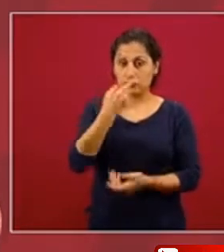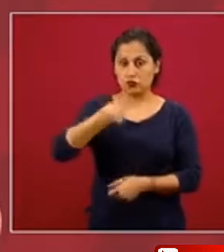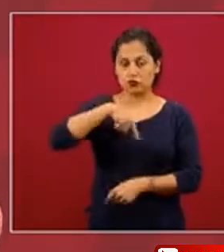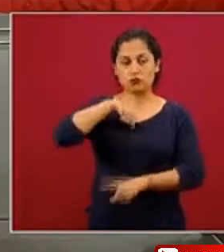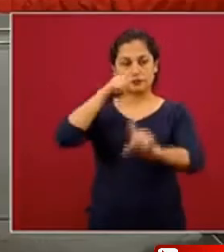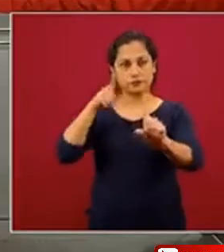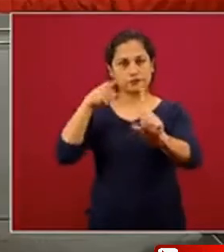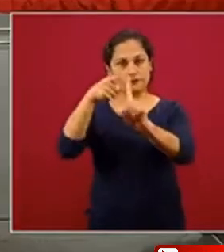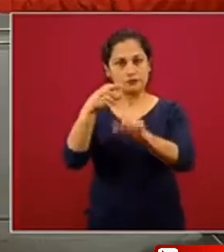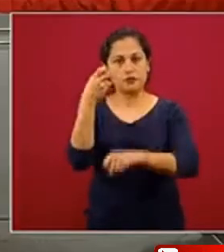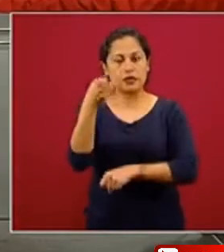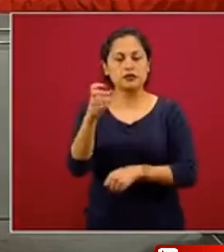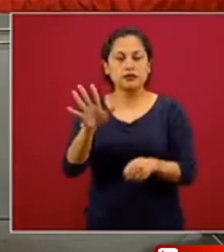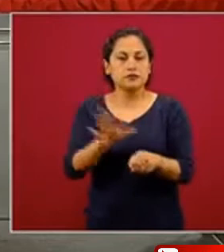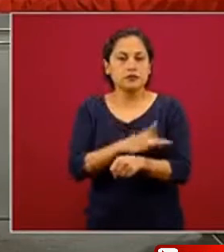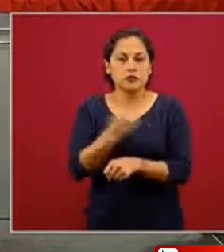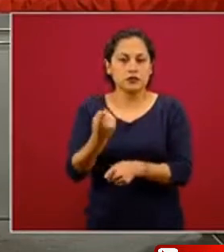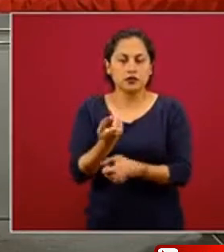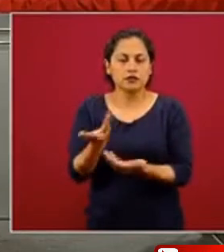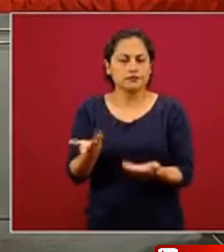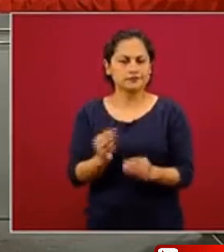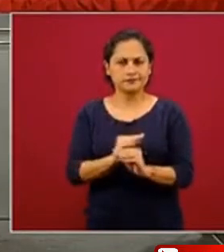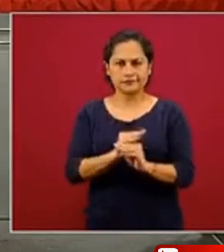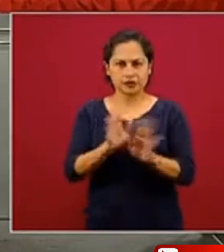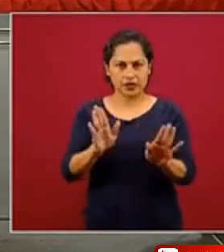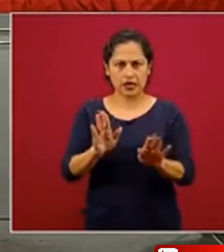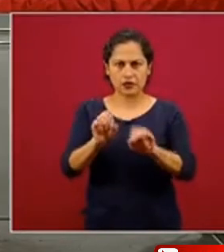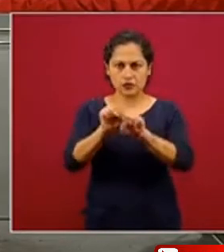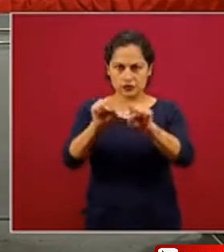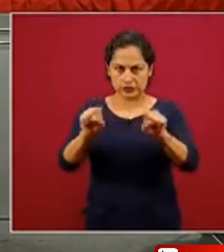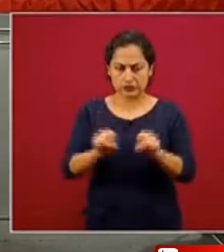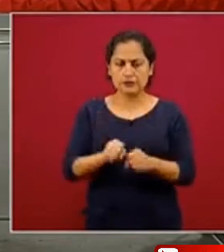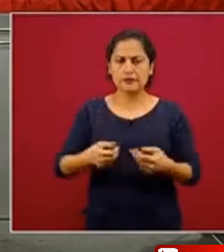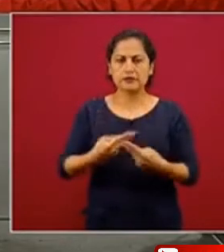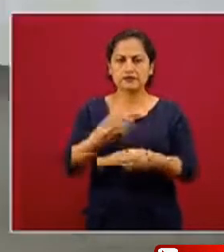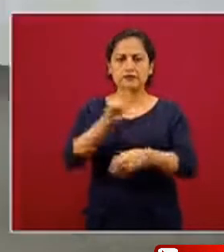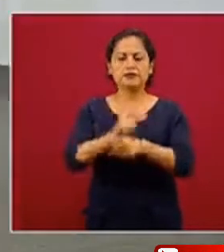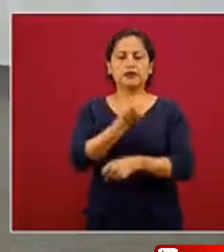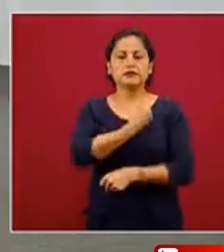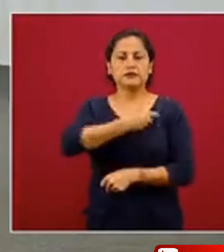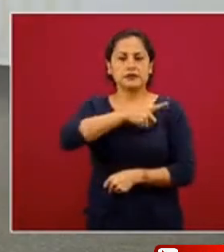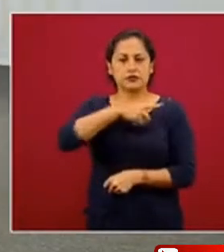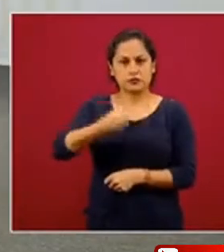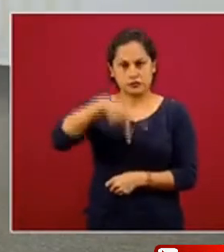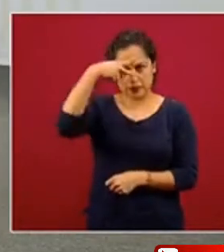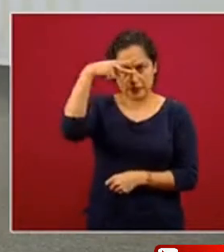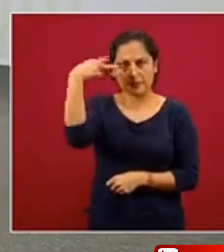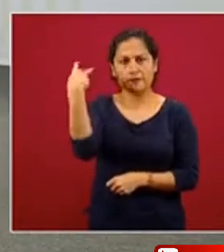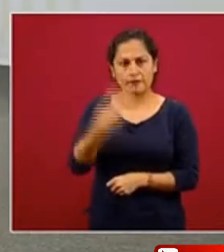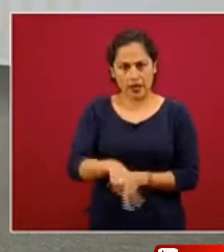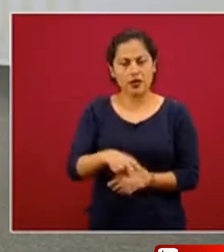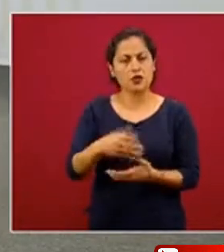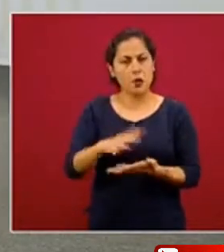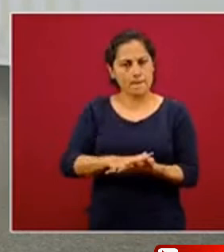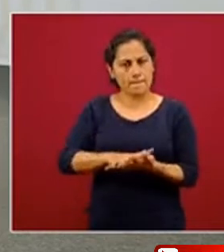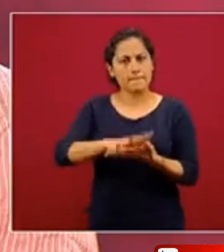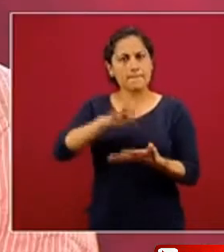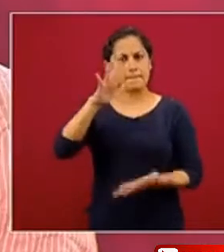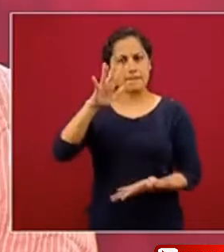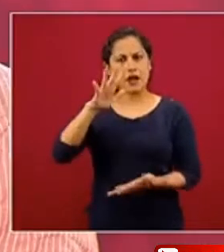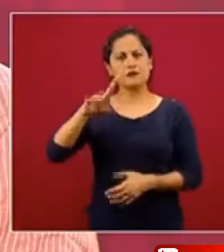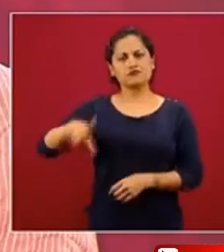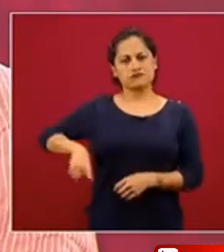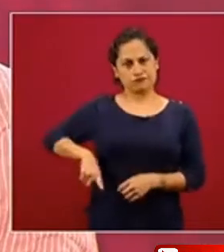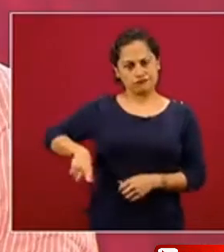Porque aunque el Sistema Nacional de Salud de México es un sistema mayormente público que ha tenido